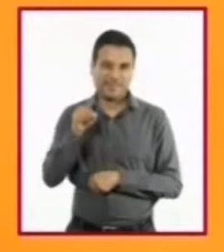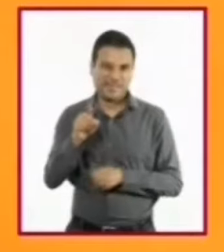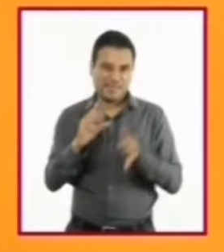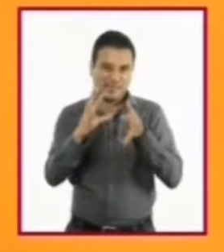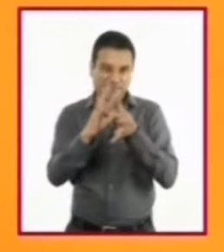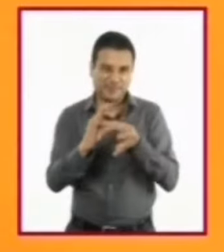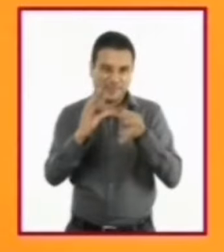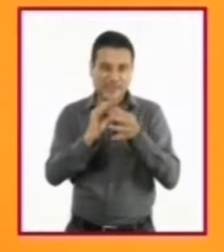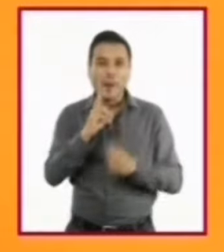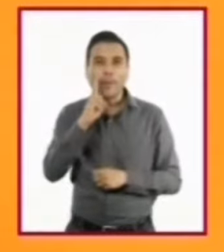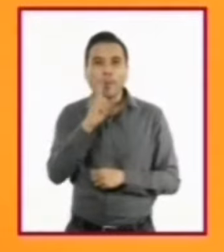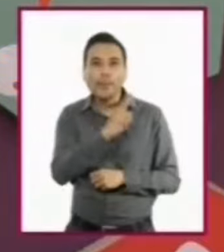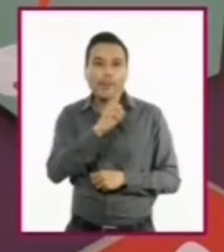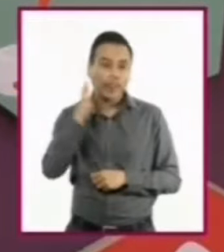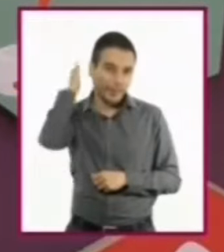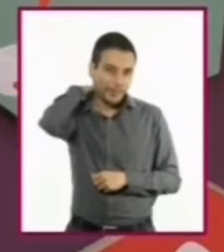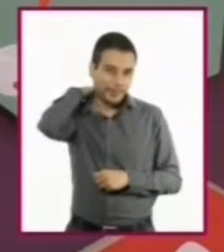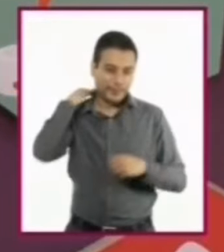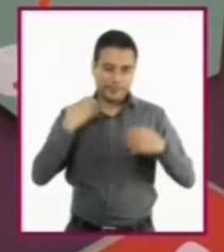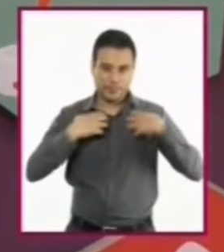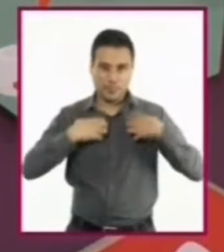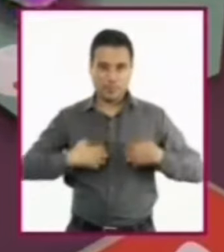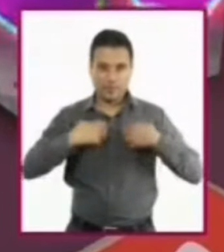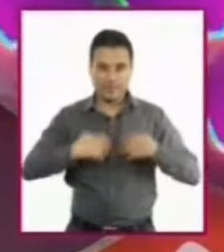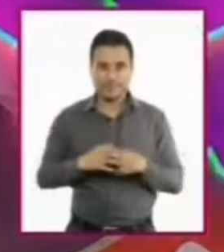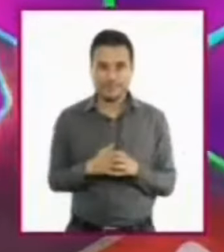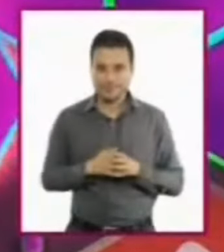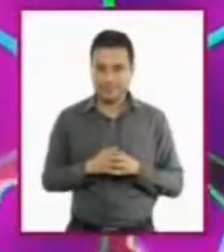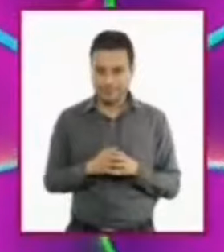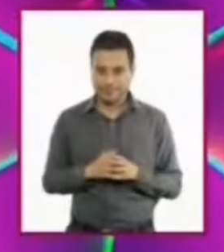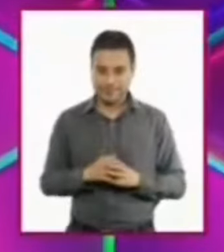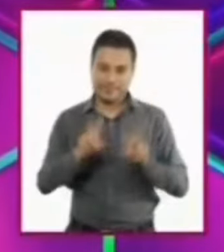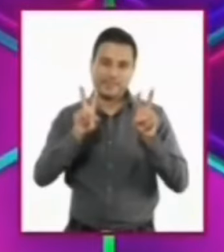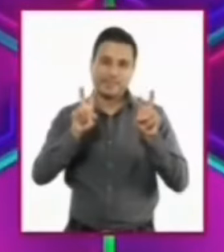hemos situado la estación 3.